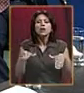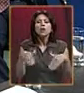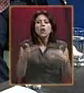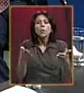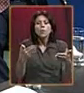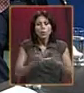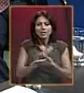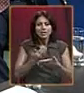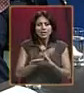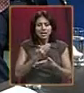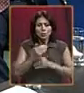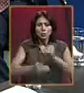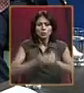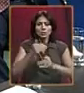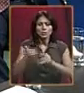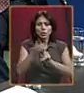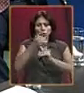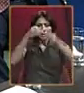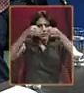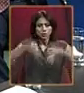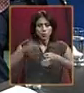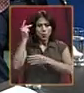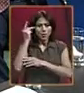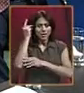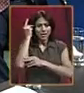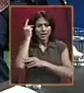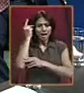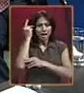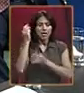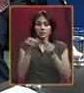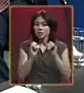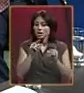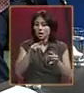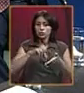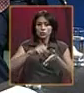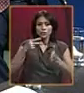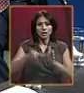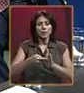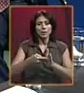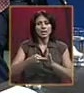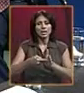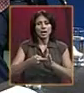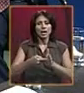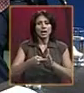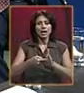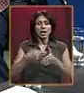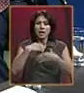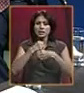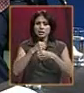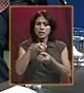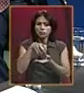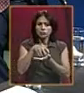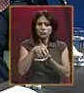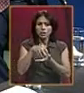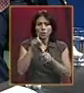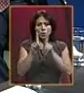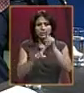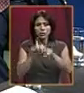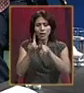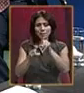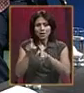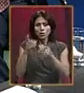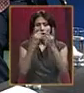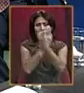los procesos de toma de decisión política sin que esto bajo ningún concepto implique pues poner en cuestionamiento